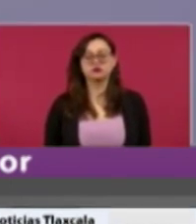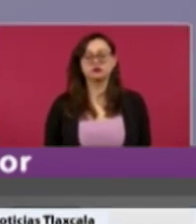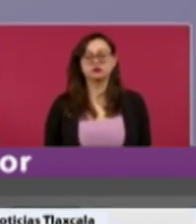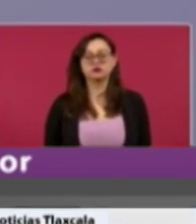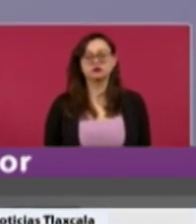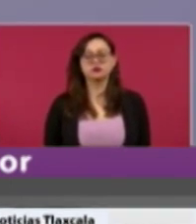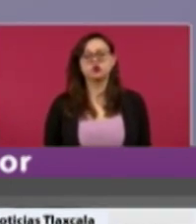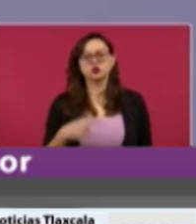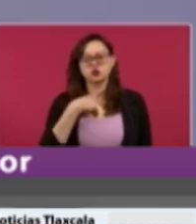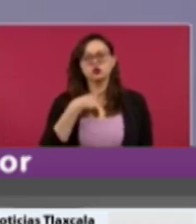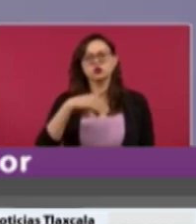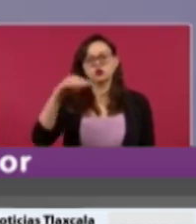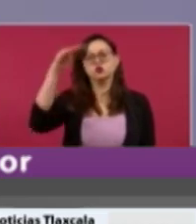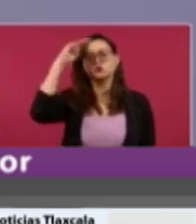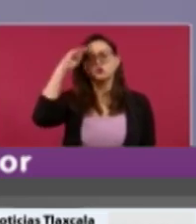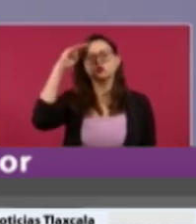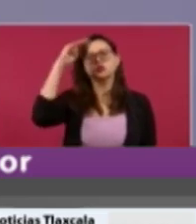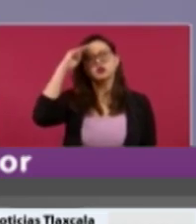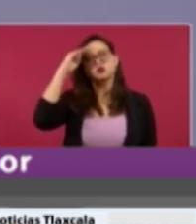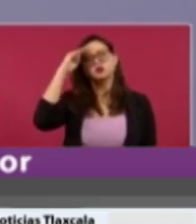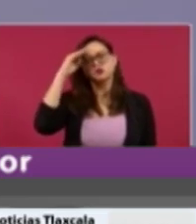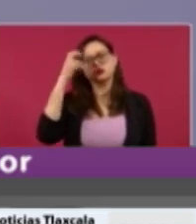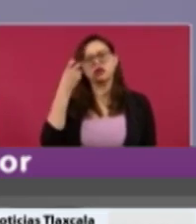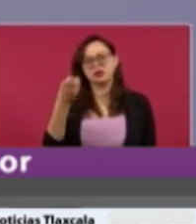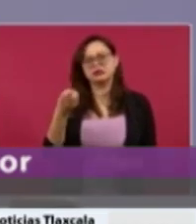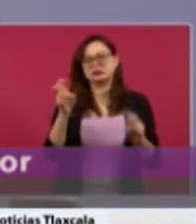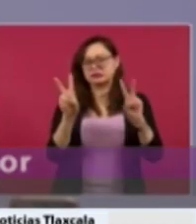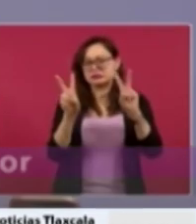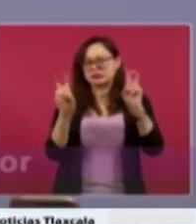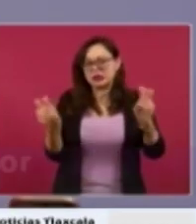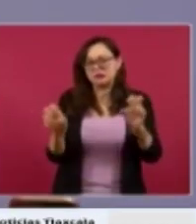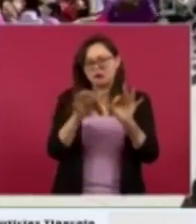la cuarta transformación